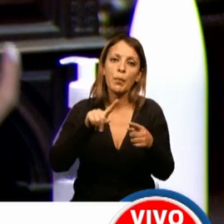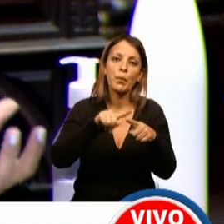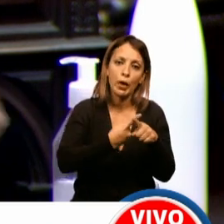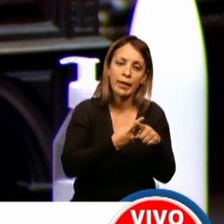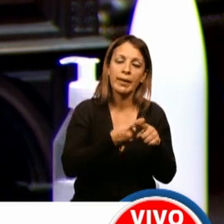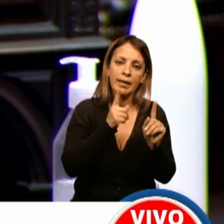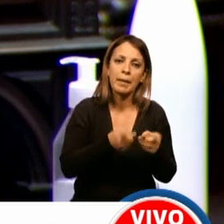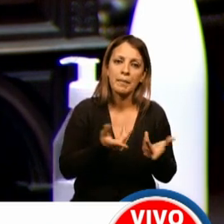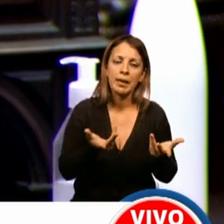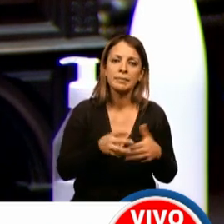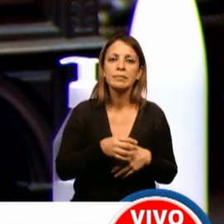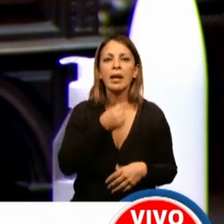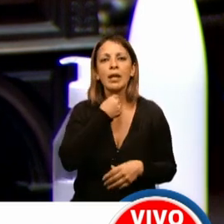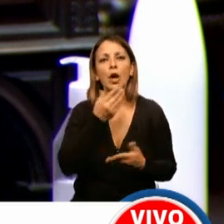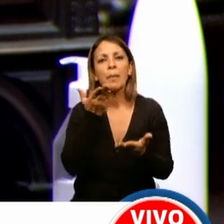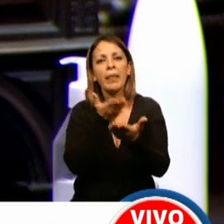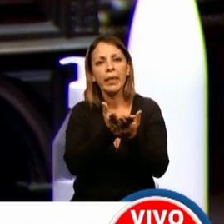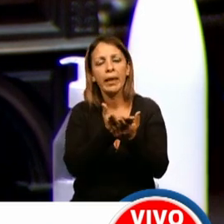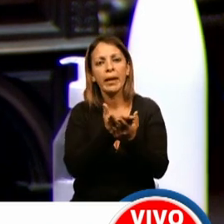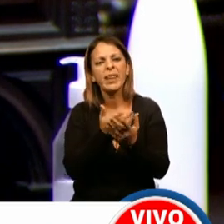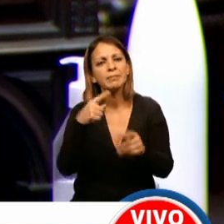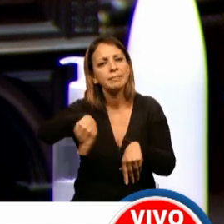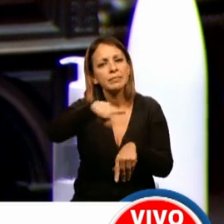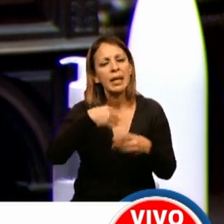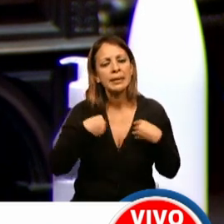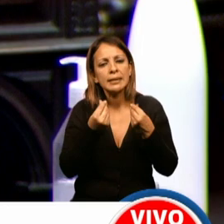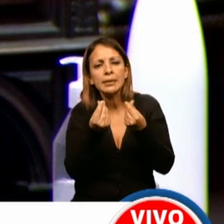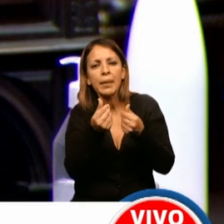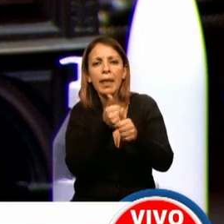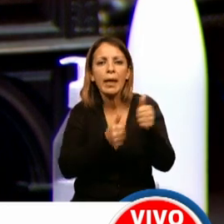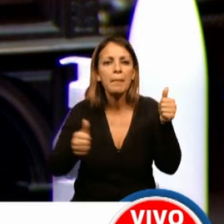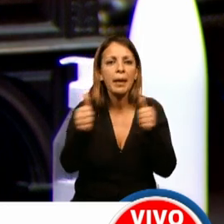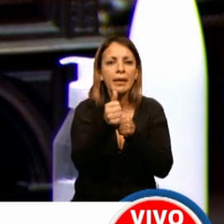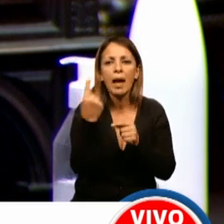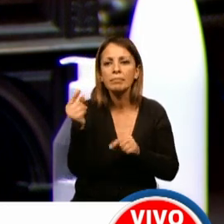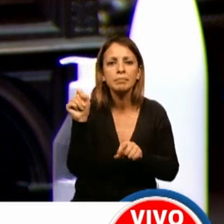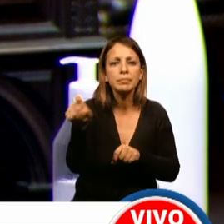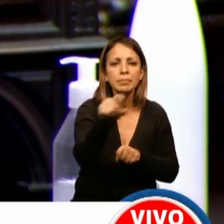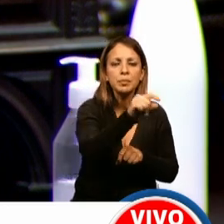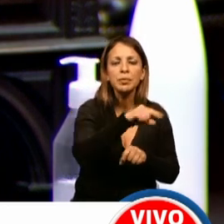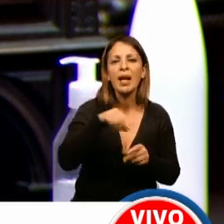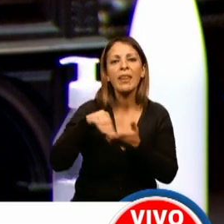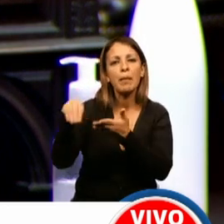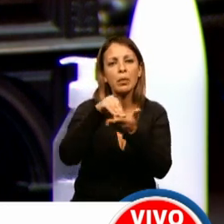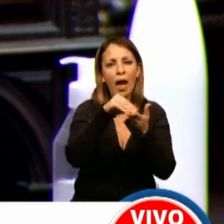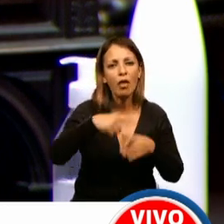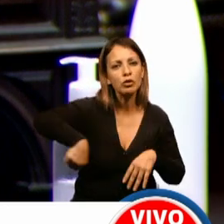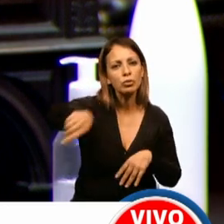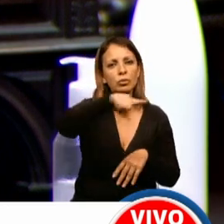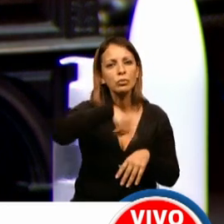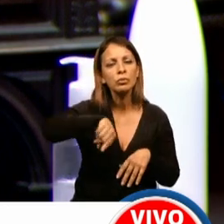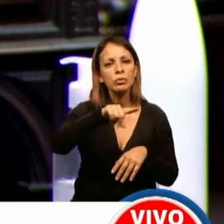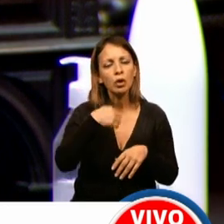y pedir en la sensibilidad y en la empatía de cada uno de los legisladores que conformamos este